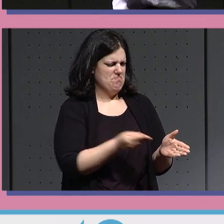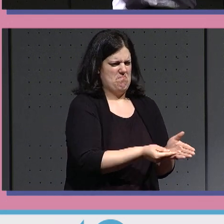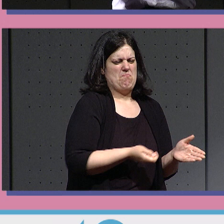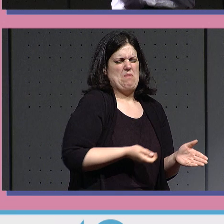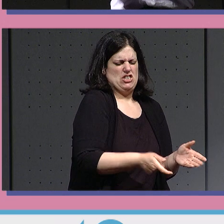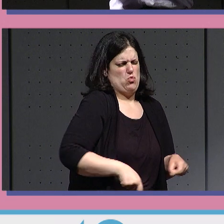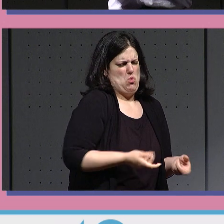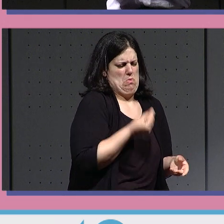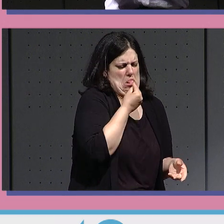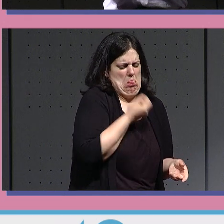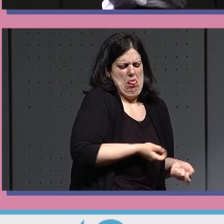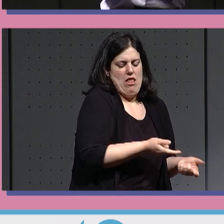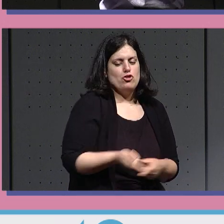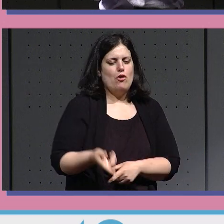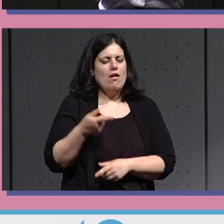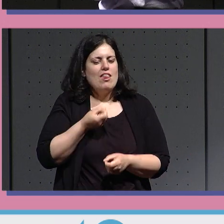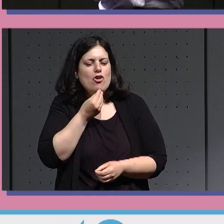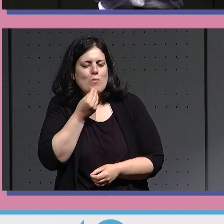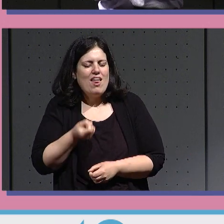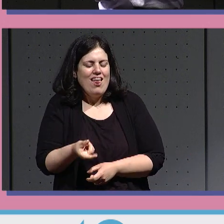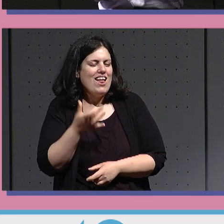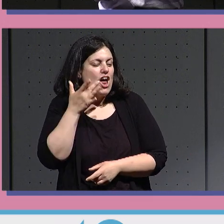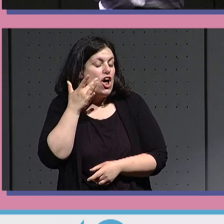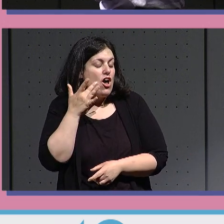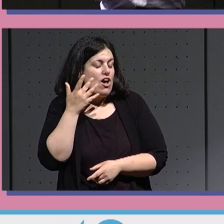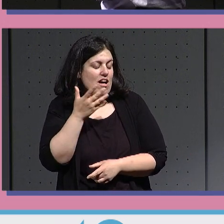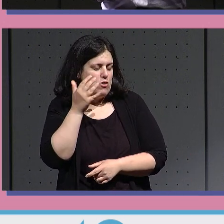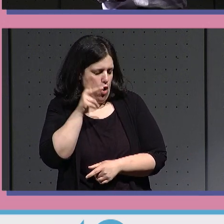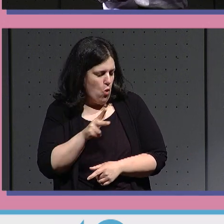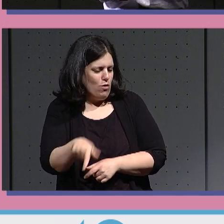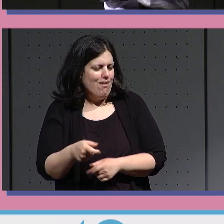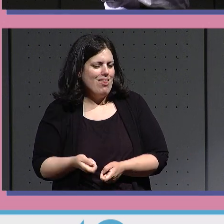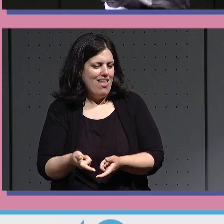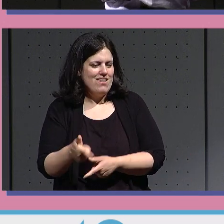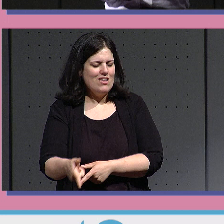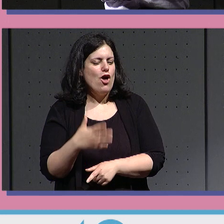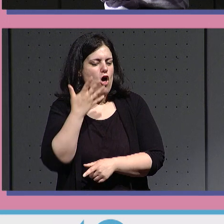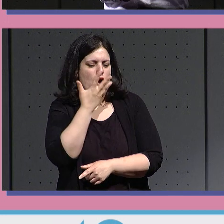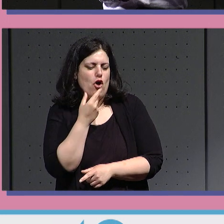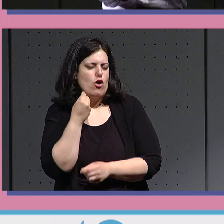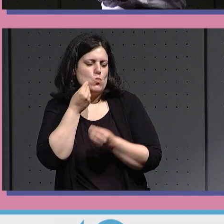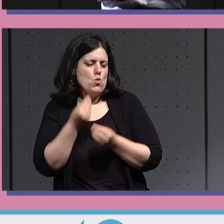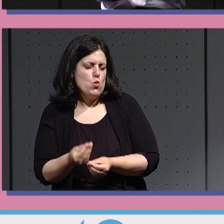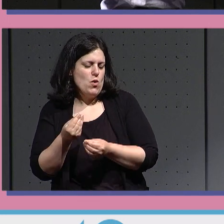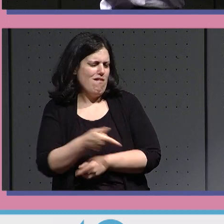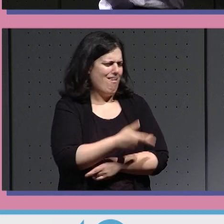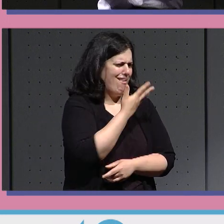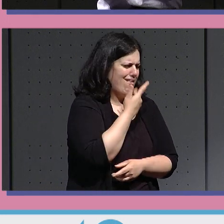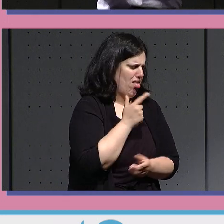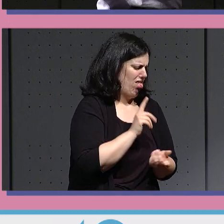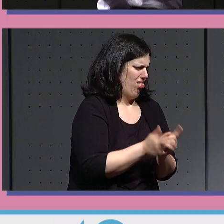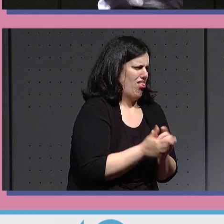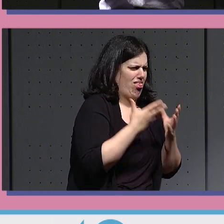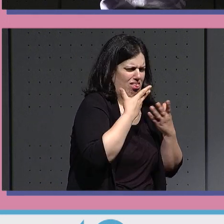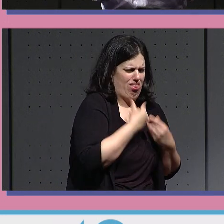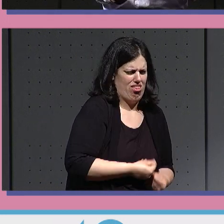otro buena comida, le cambia hasta el color de la piel. Los que le das mala comida se mueren antes, tienen más cáncer y son